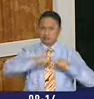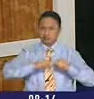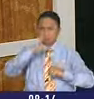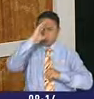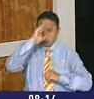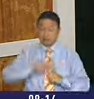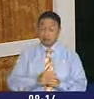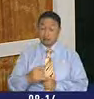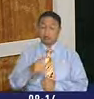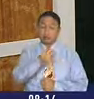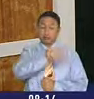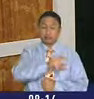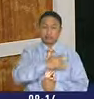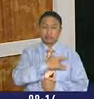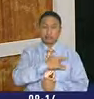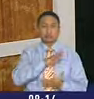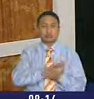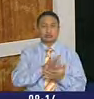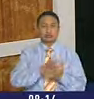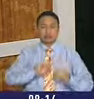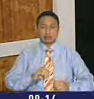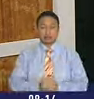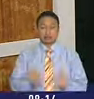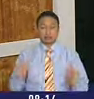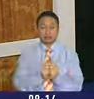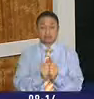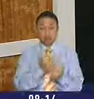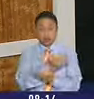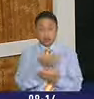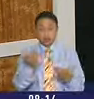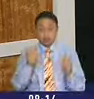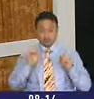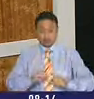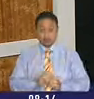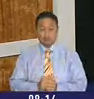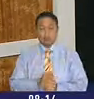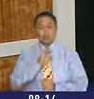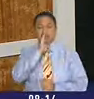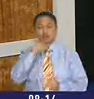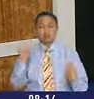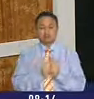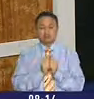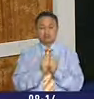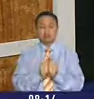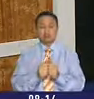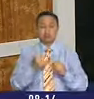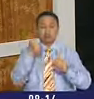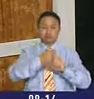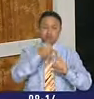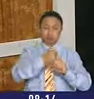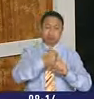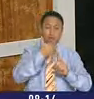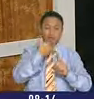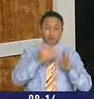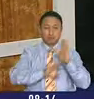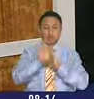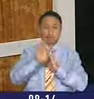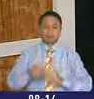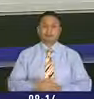dar tranquilidad a la ciudadanía. Con la gente, con ellos estamos justamente luchando para que tengamos mejores días.